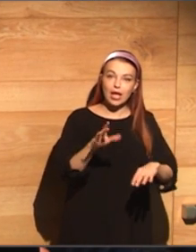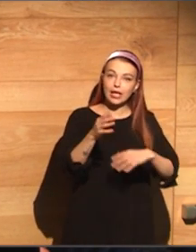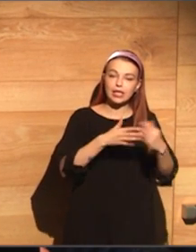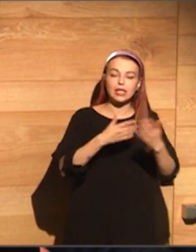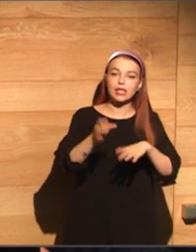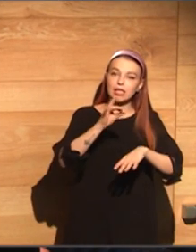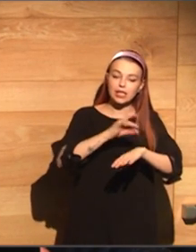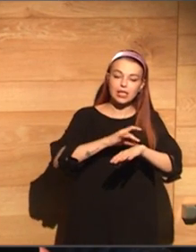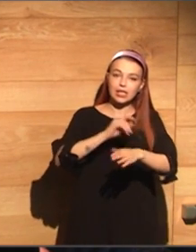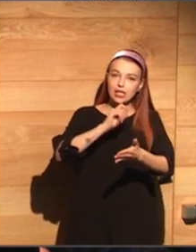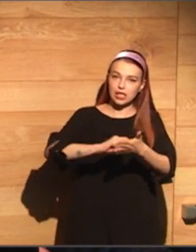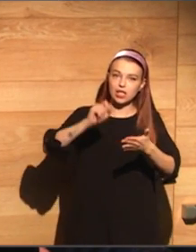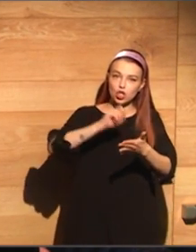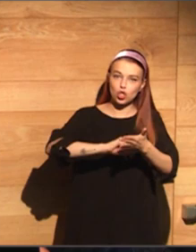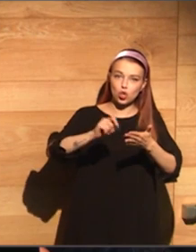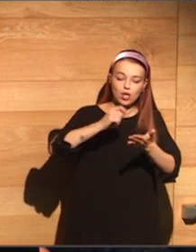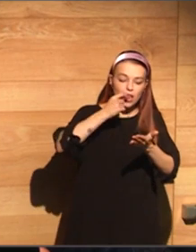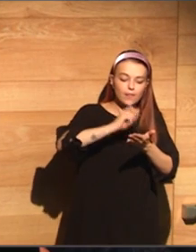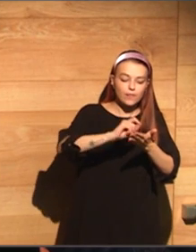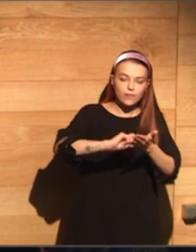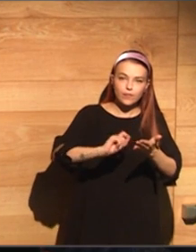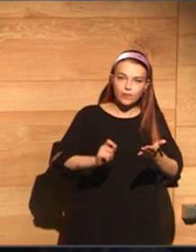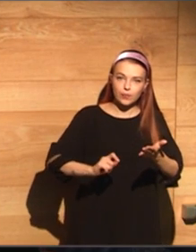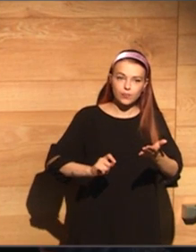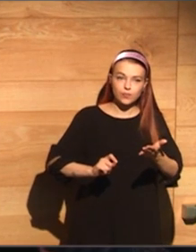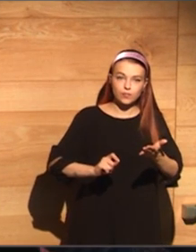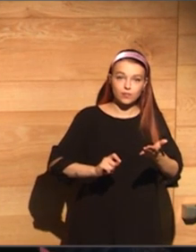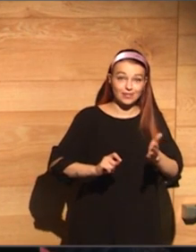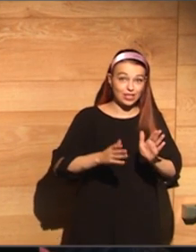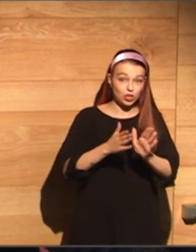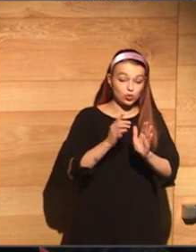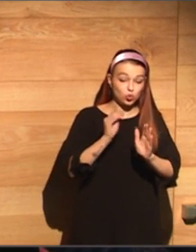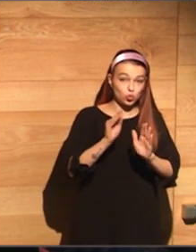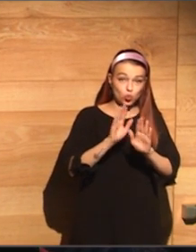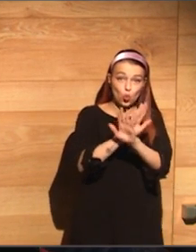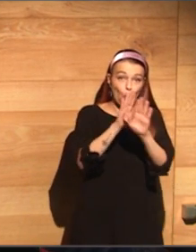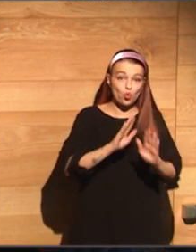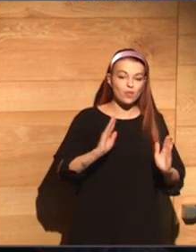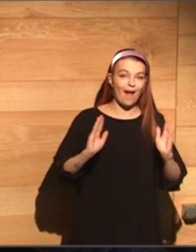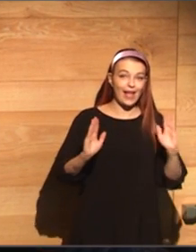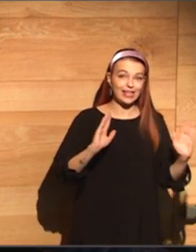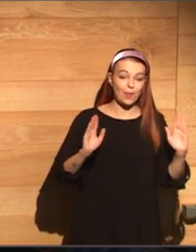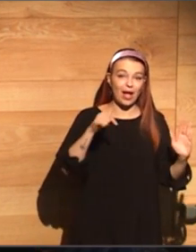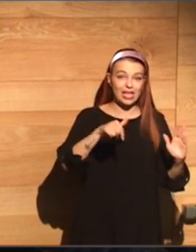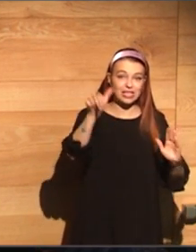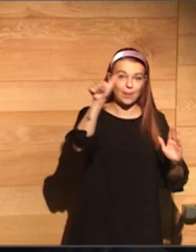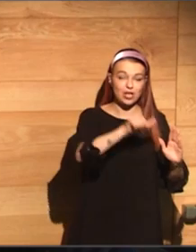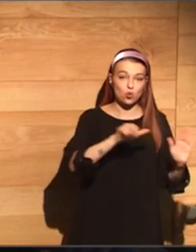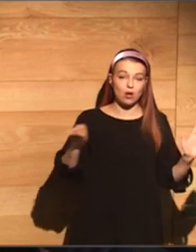Azcona y que de alguna manera marcan lo que va a ser su última etapa. Uh-huh. De alguna manera, estos tres programas que hemos